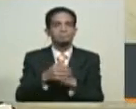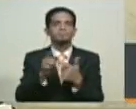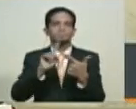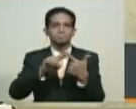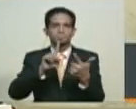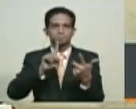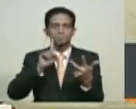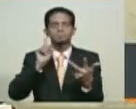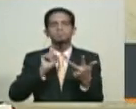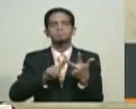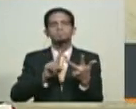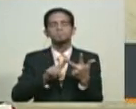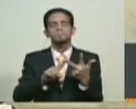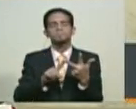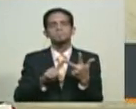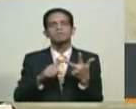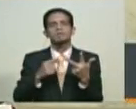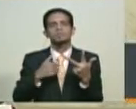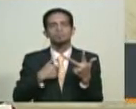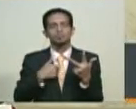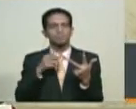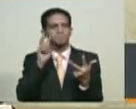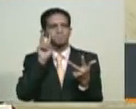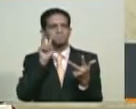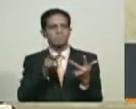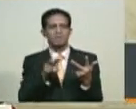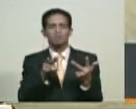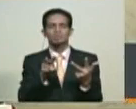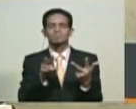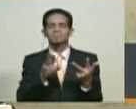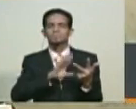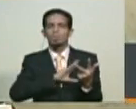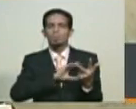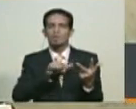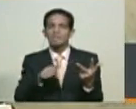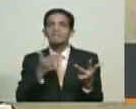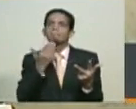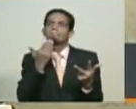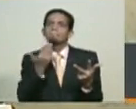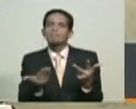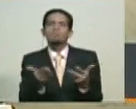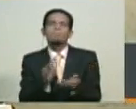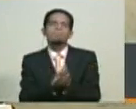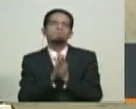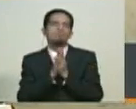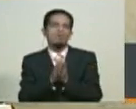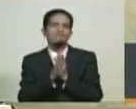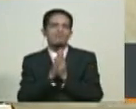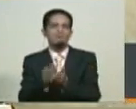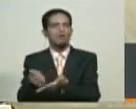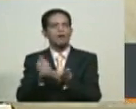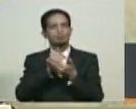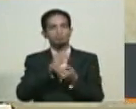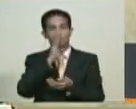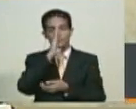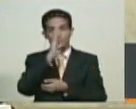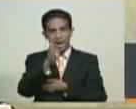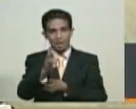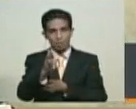que yo he encontrado en el país y donde también pido la máxima cooperación de la banca pública y